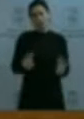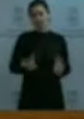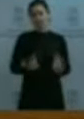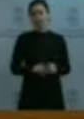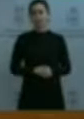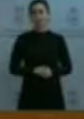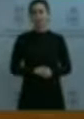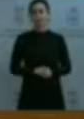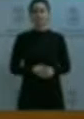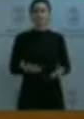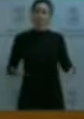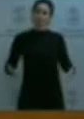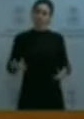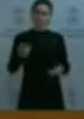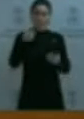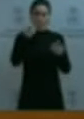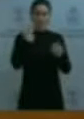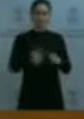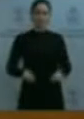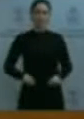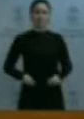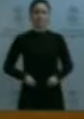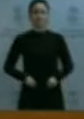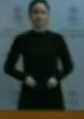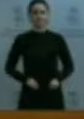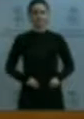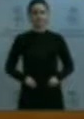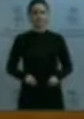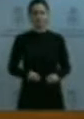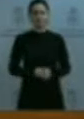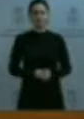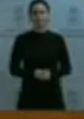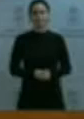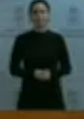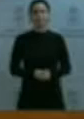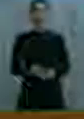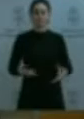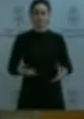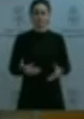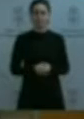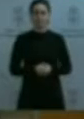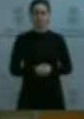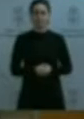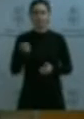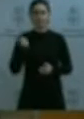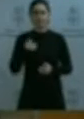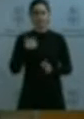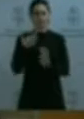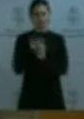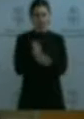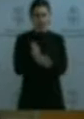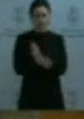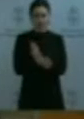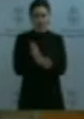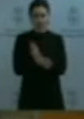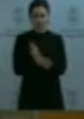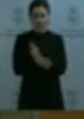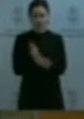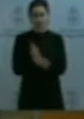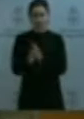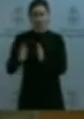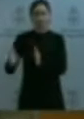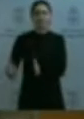diferencia clarísima. Bien, una vez aclarado este punto, pues pasamos ya a lo que es brevemente,